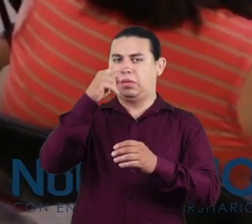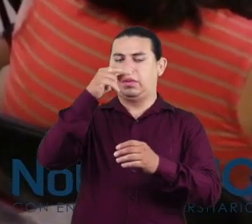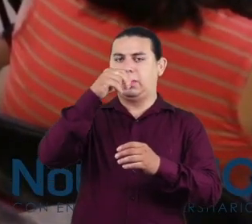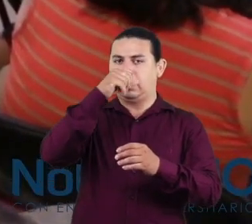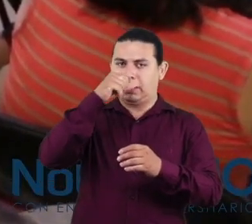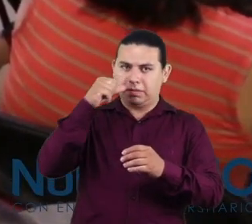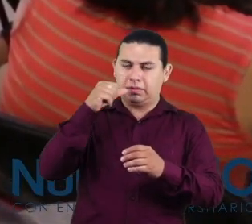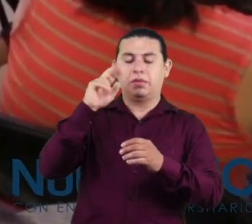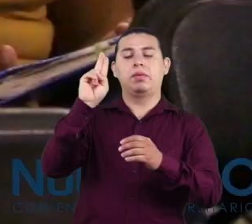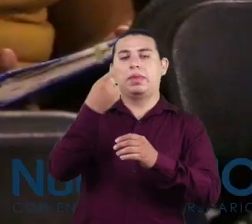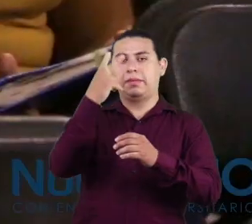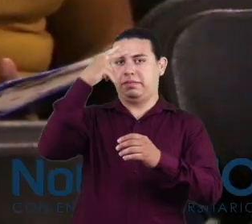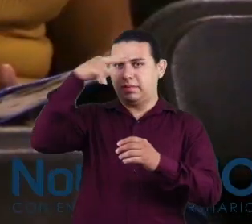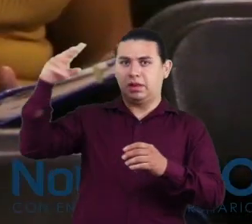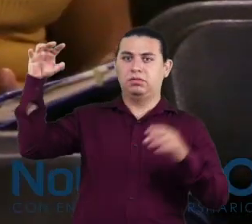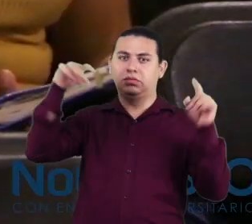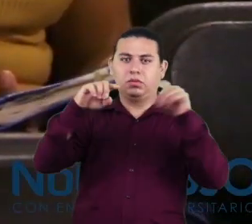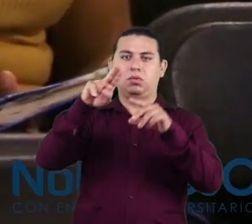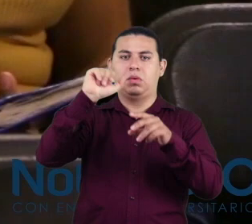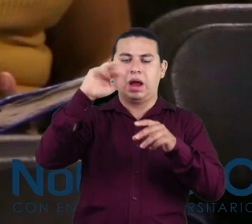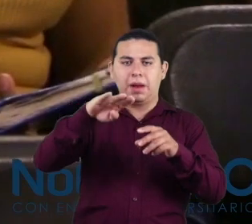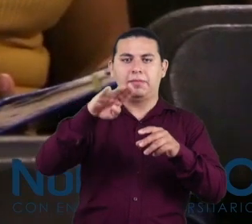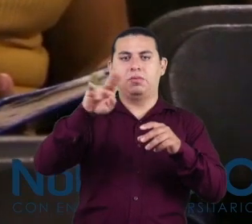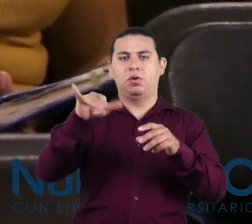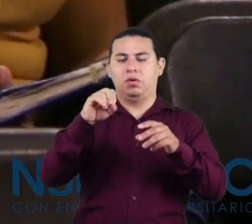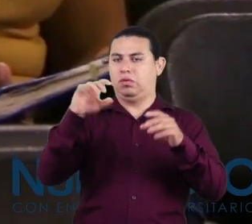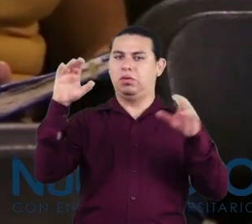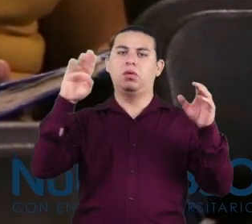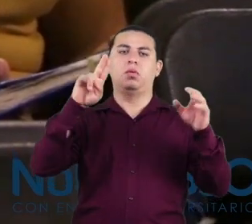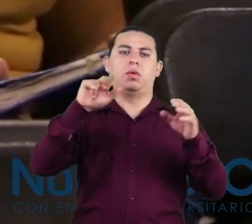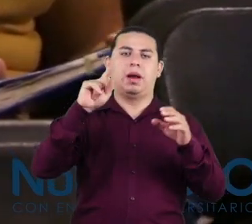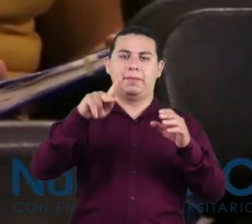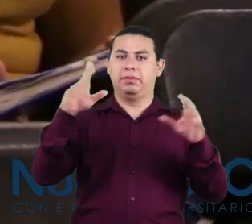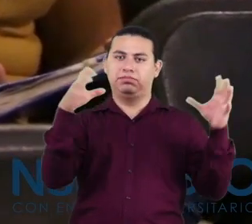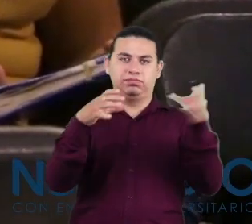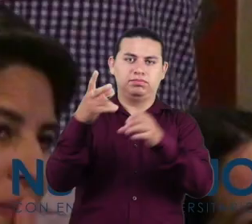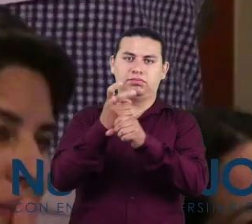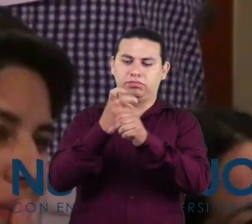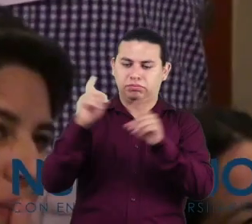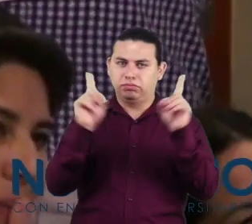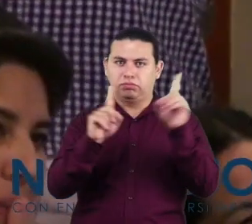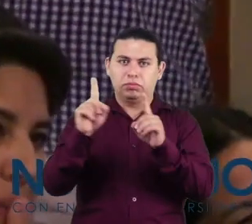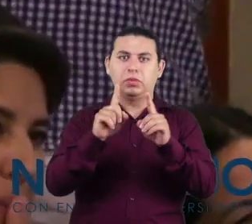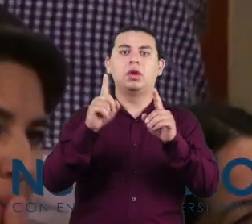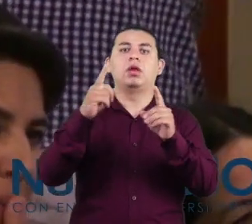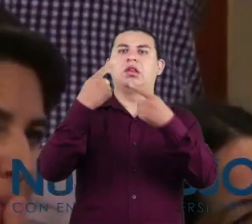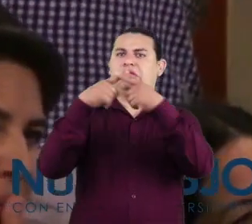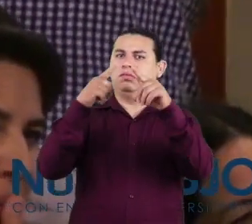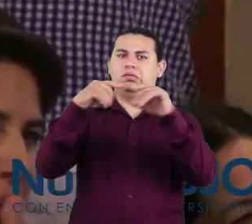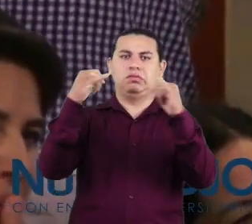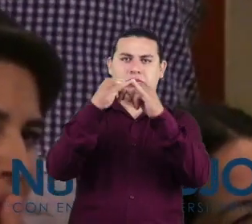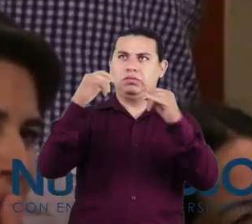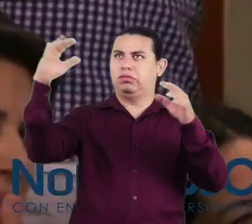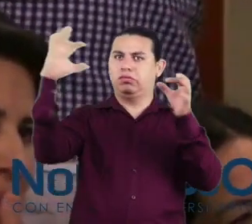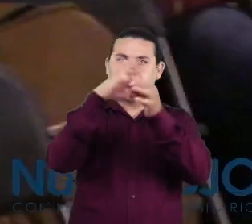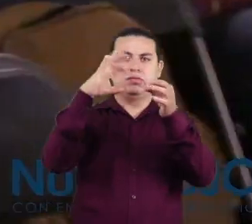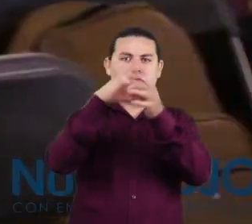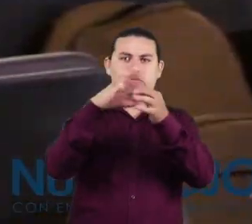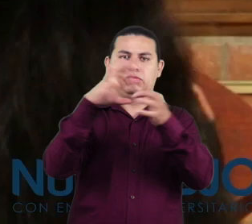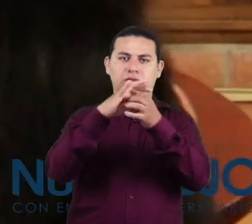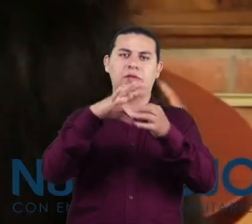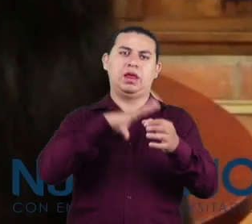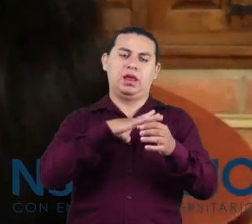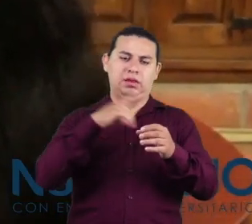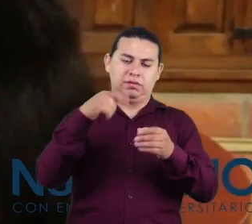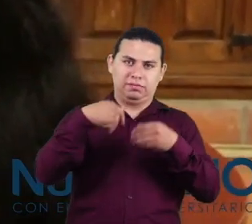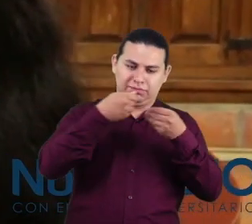UNAM, UAP, Flaxo, UAM Xochimilco, UAM Azcapotzalco y diversas instituciones de México y otros